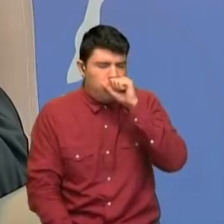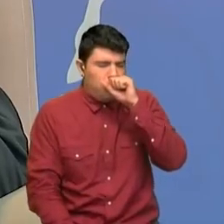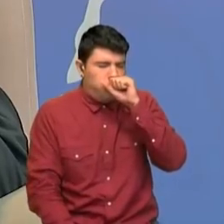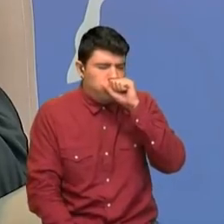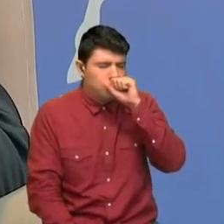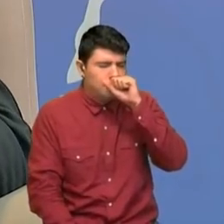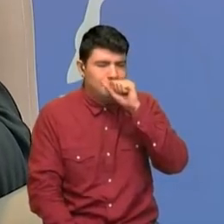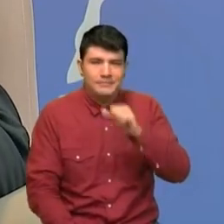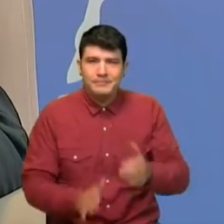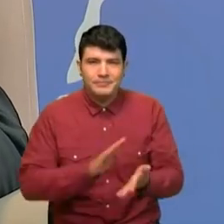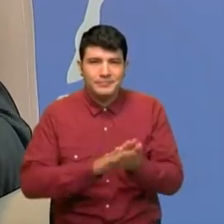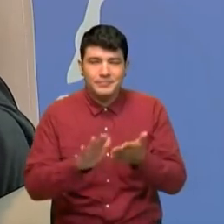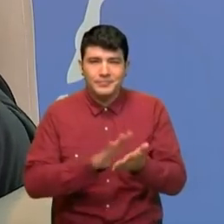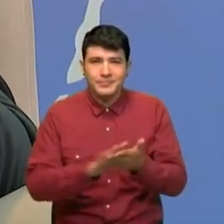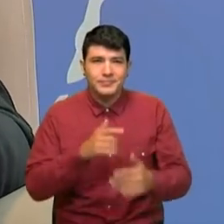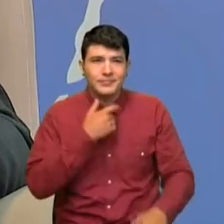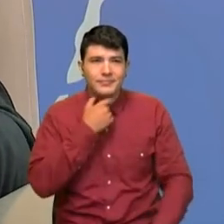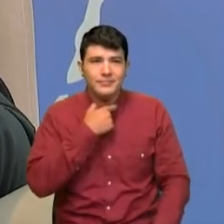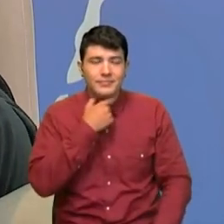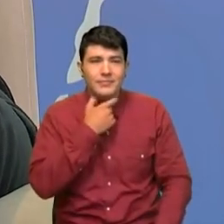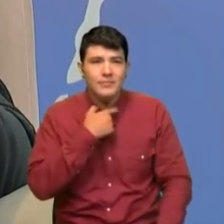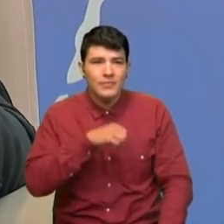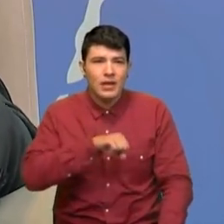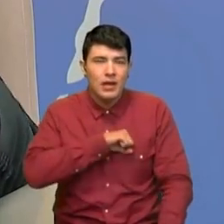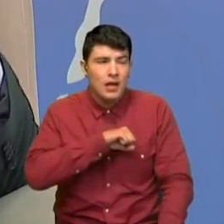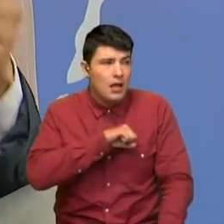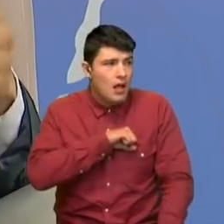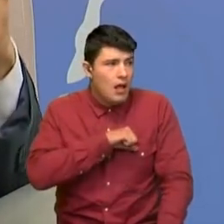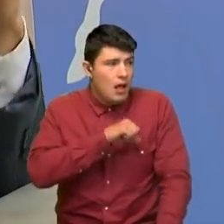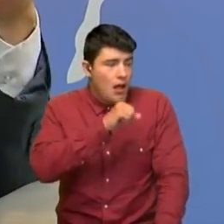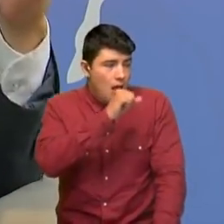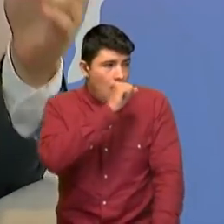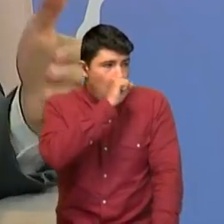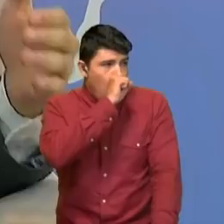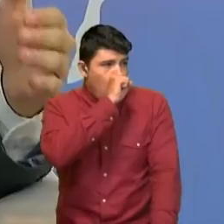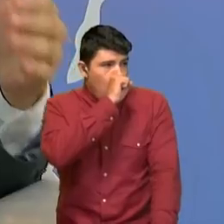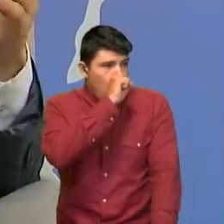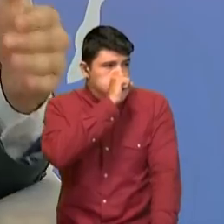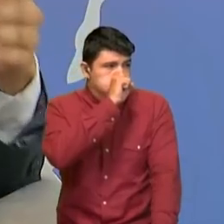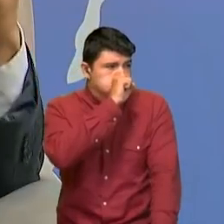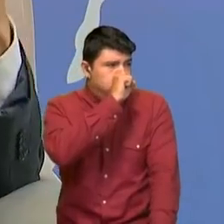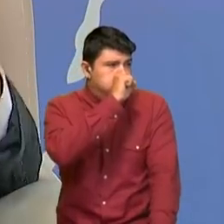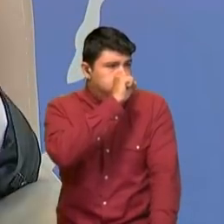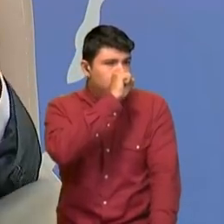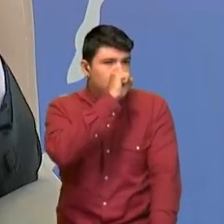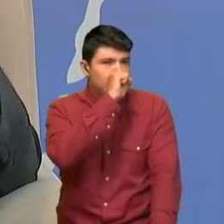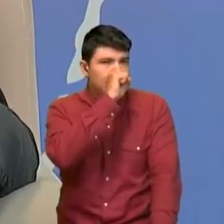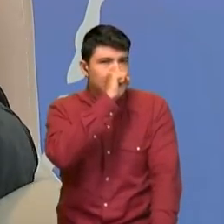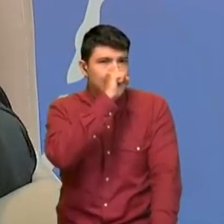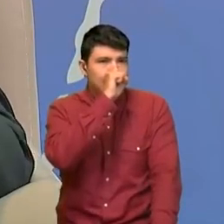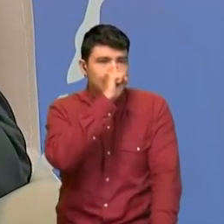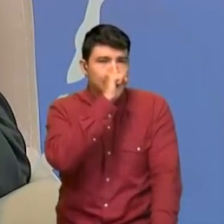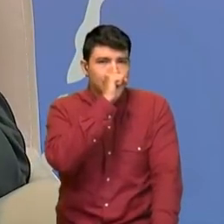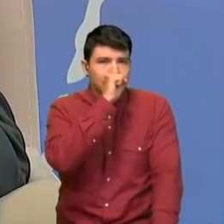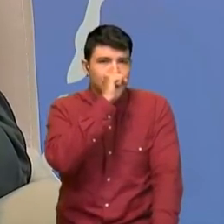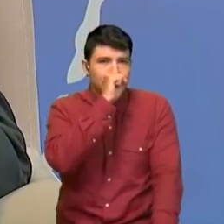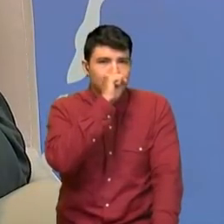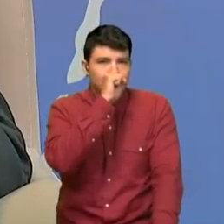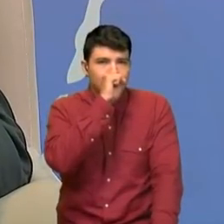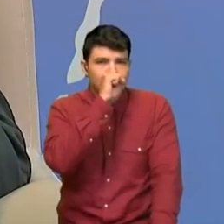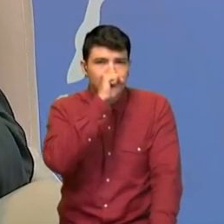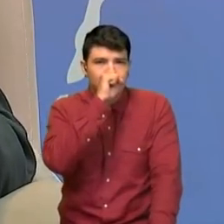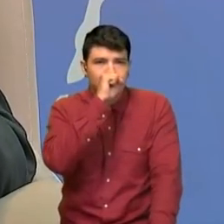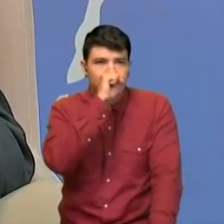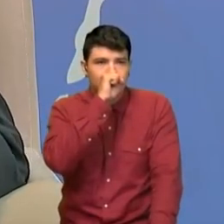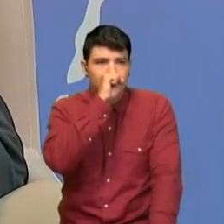cerciorarse de que esta unión que tenía la persona con la que él había convivido antes con su antigua esposa,